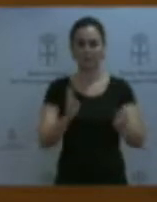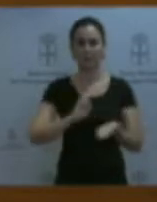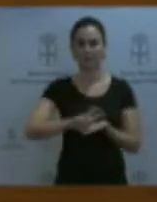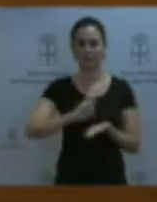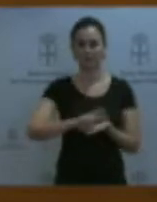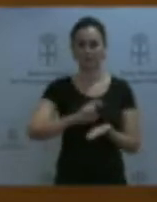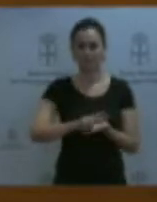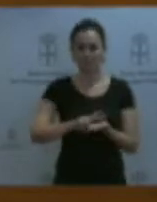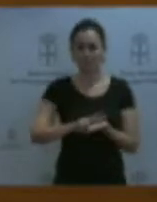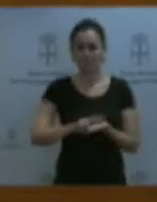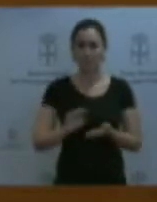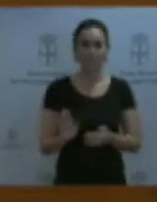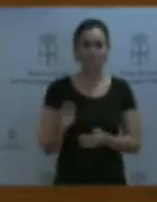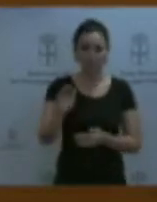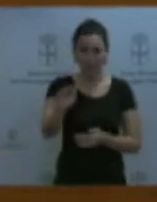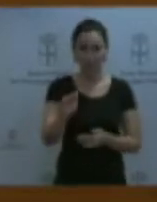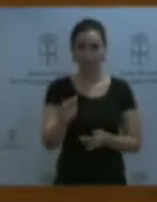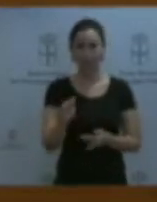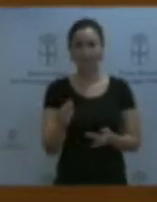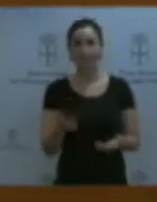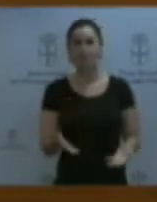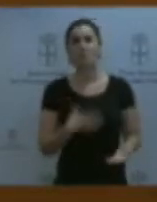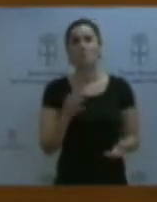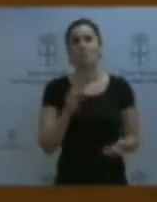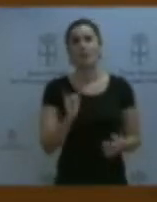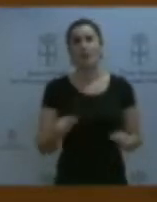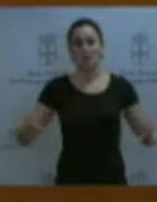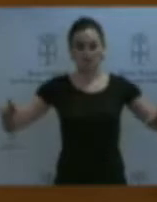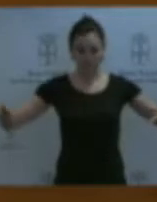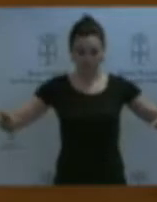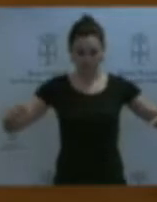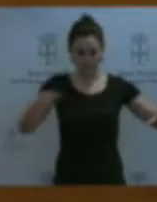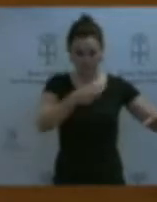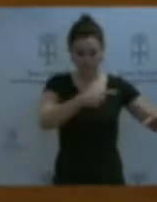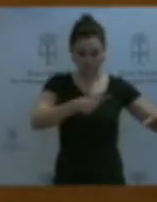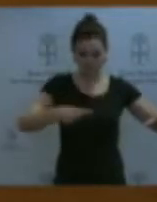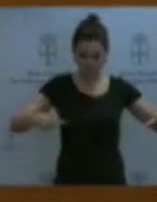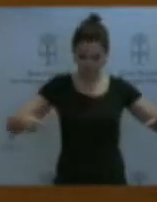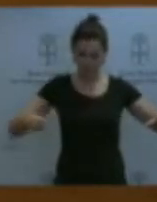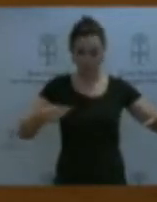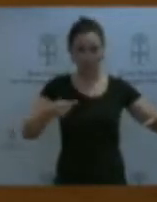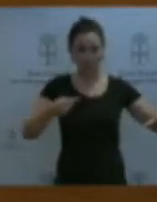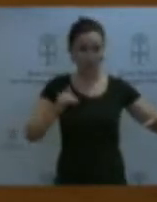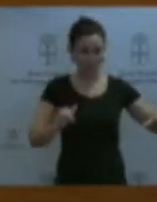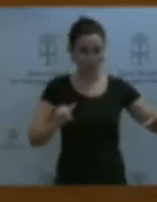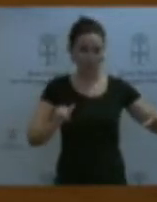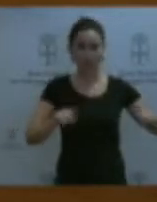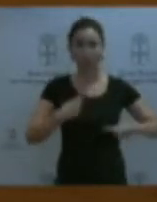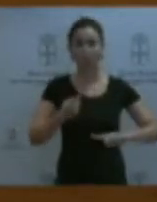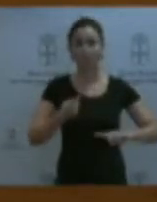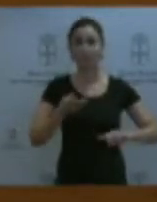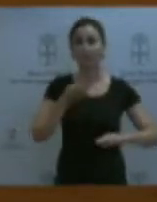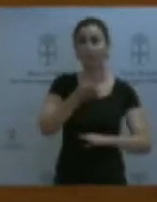de existir en un cartel marcadas, vamos, la información, como que está la ruta, luego realmente no tiene una señalización. Eso es un peligro